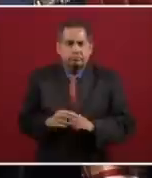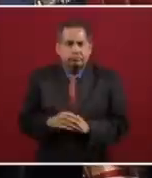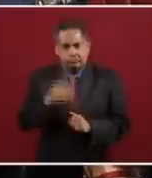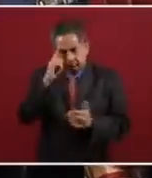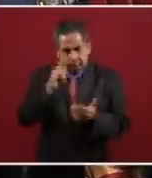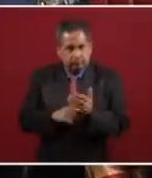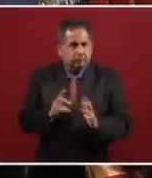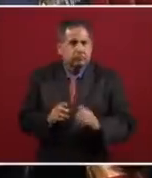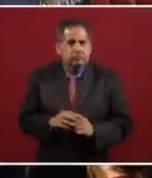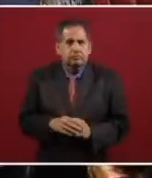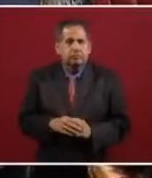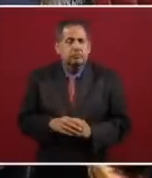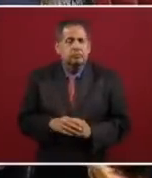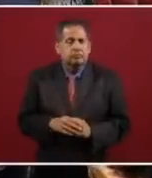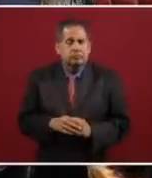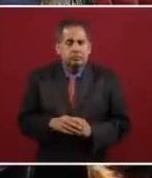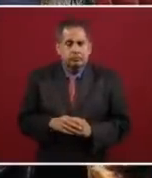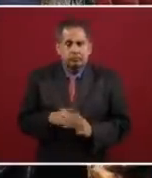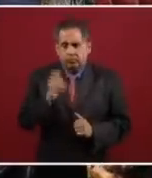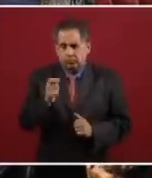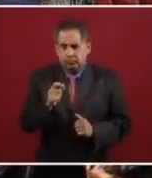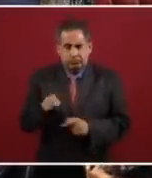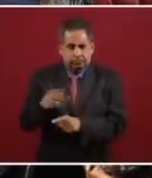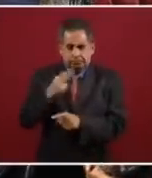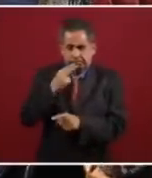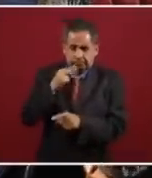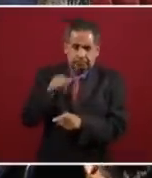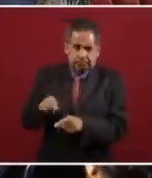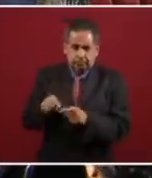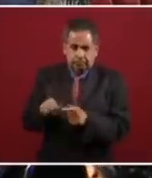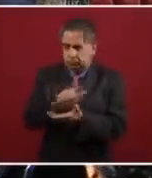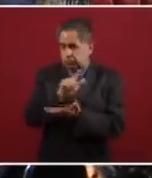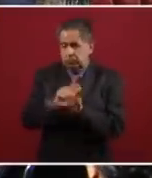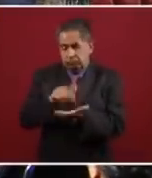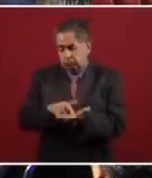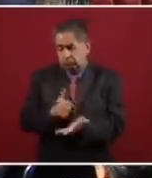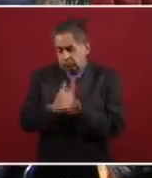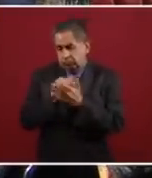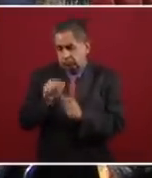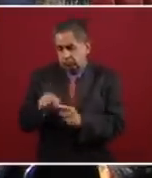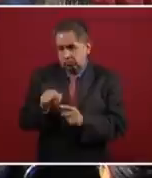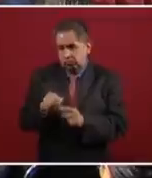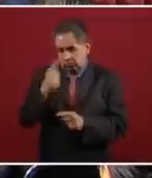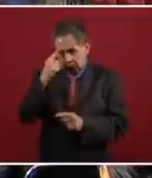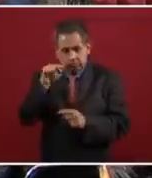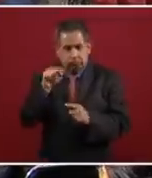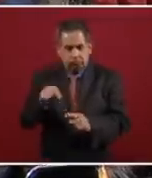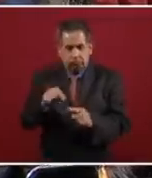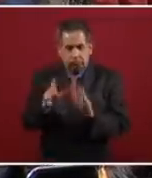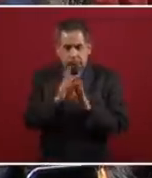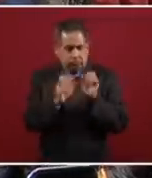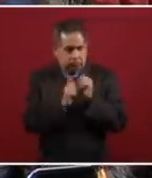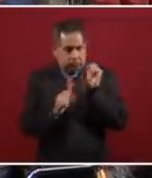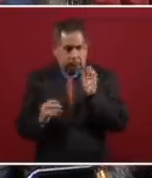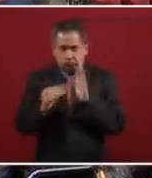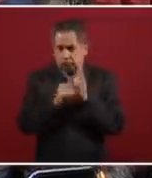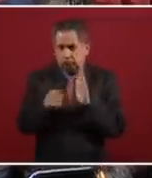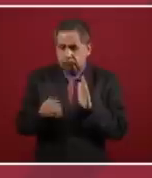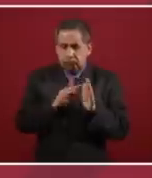es un medio legal que está en la